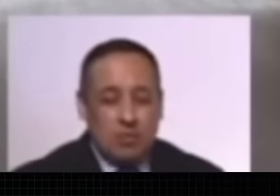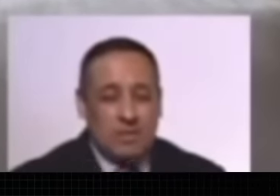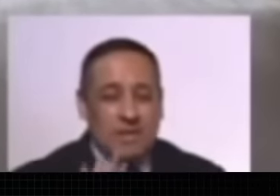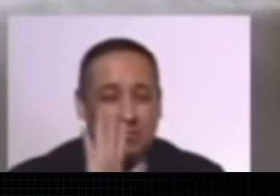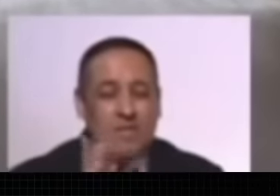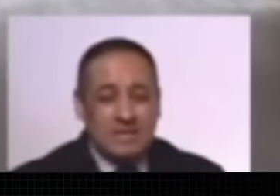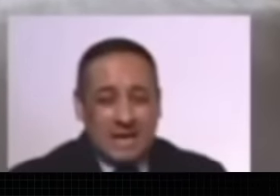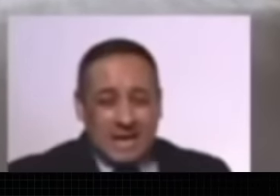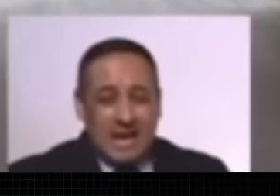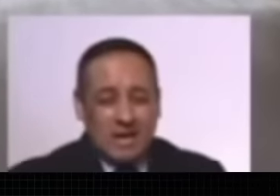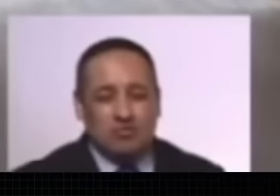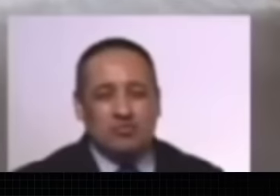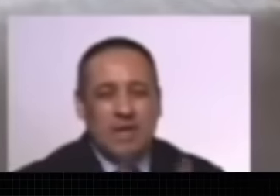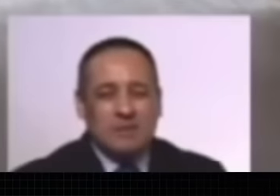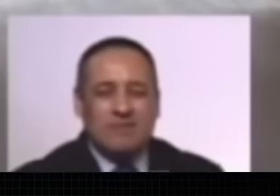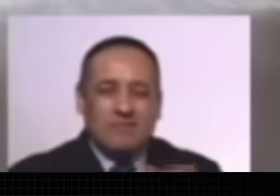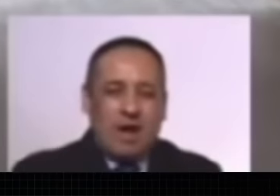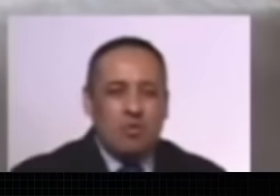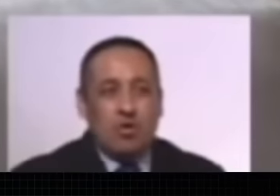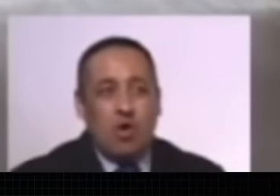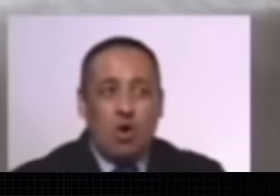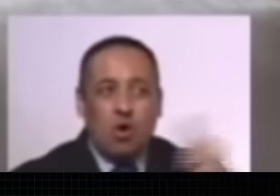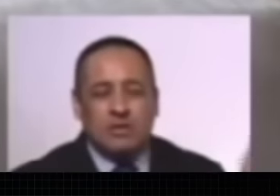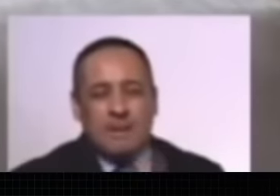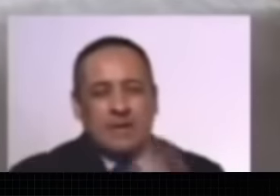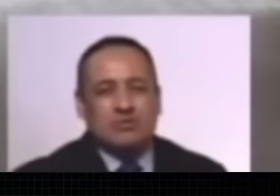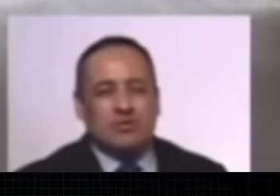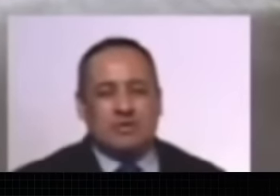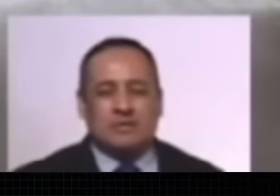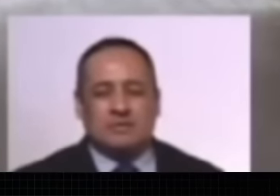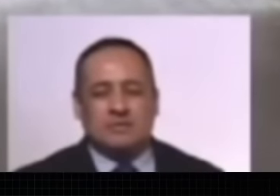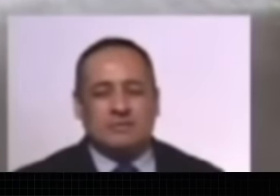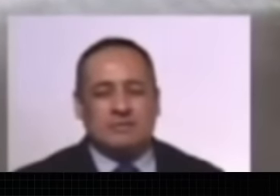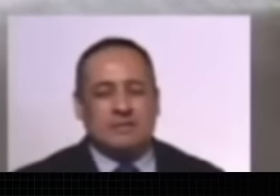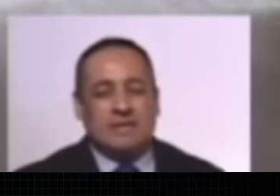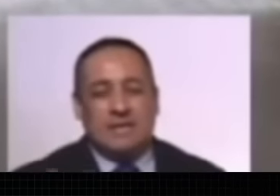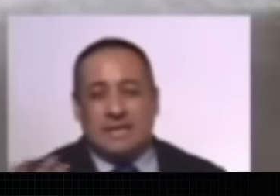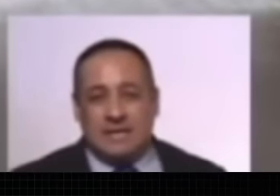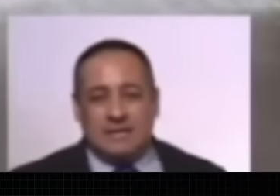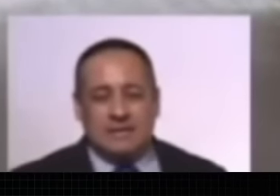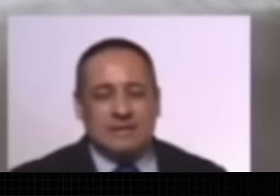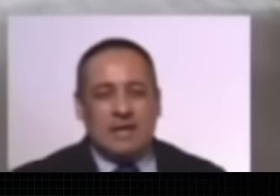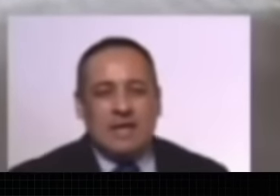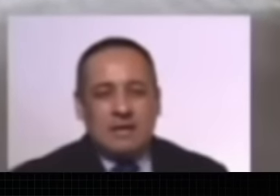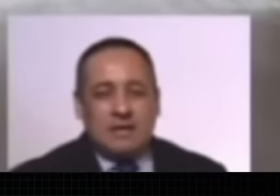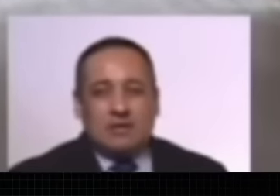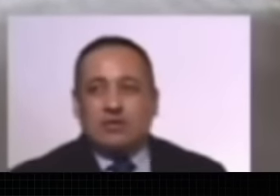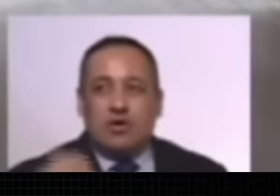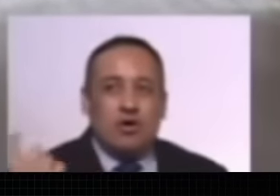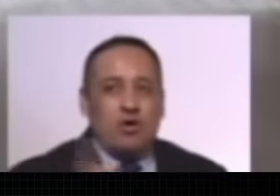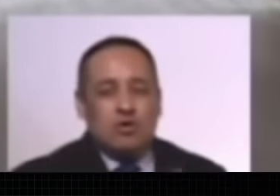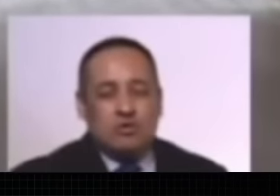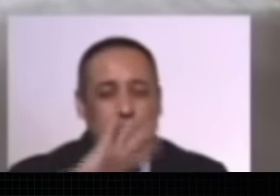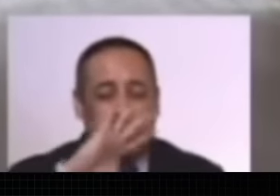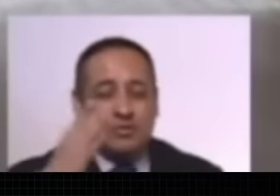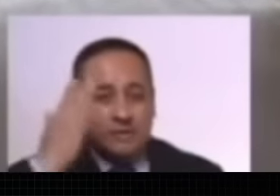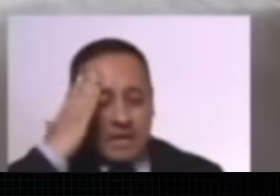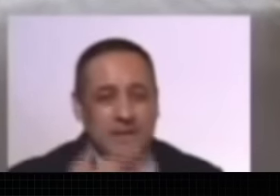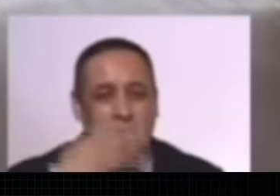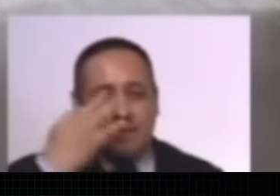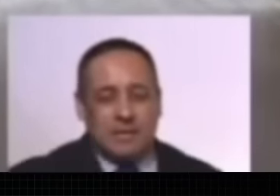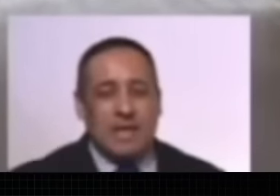que ella también confabula con los de afuera. Y el continente americano debe saber esto y